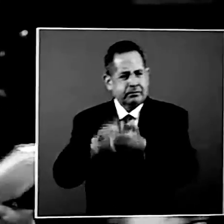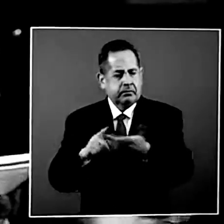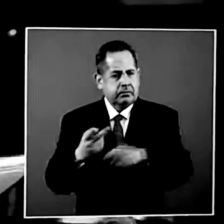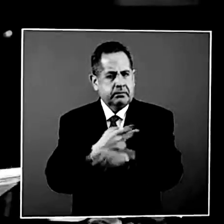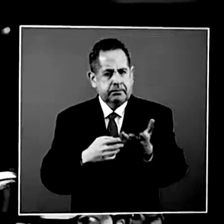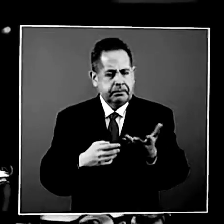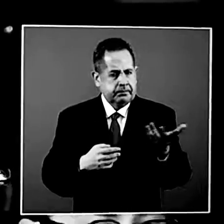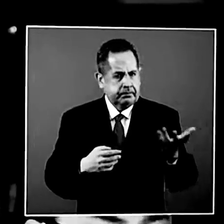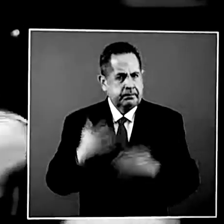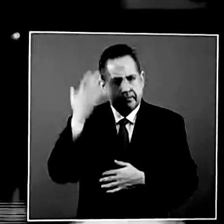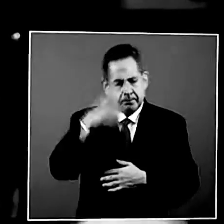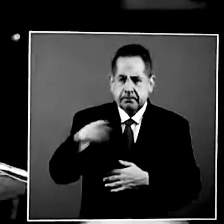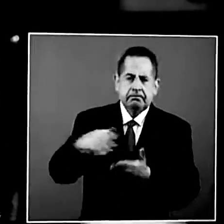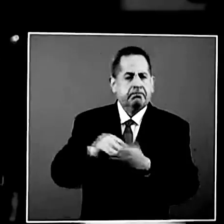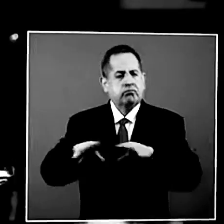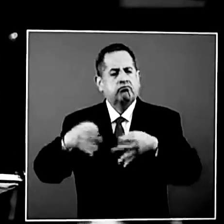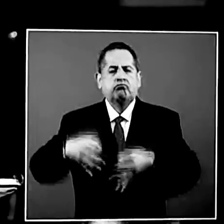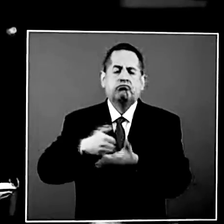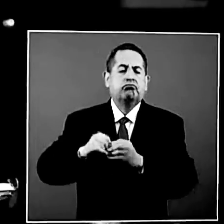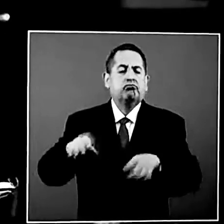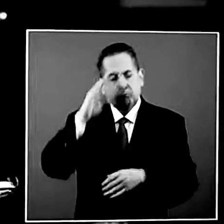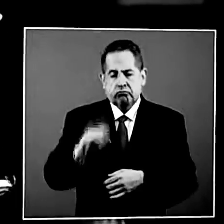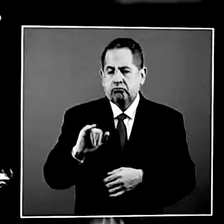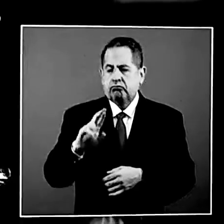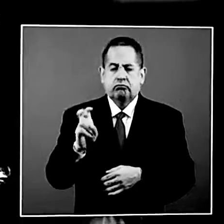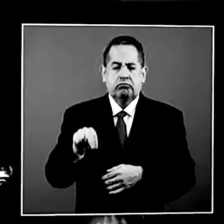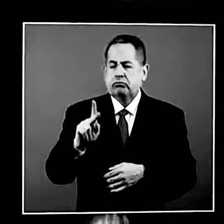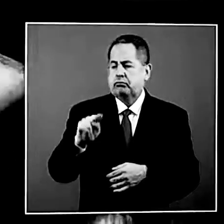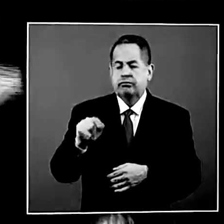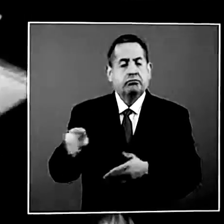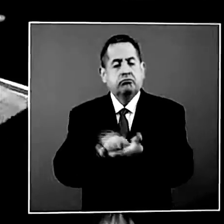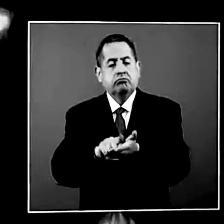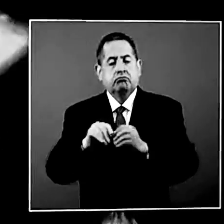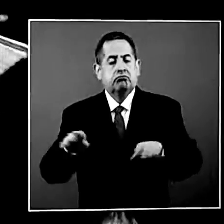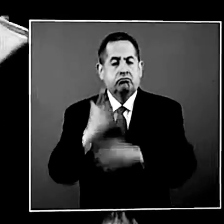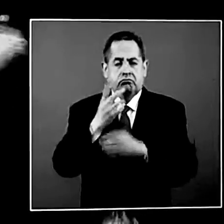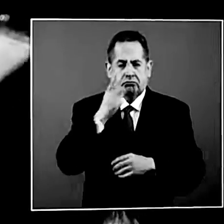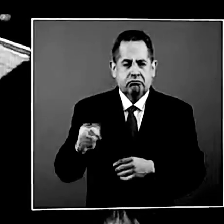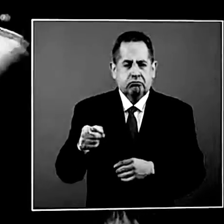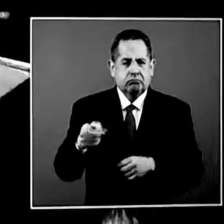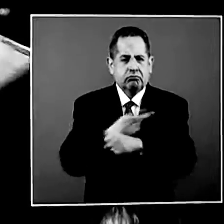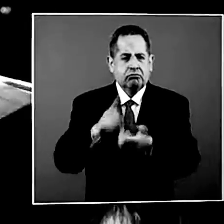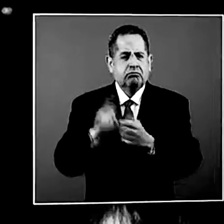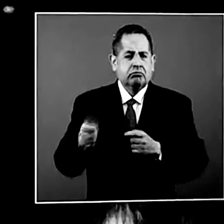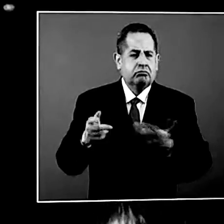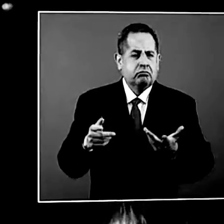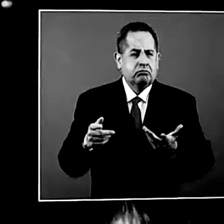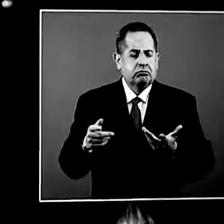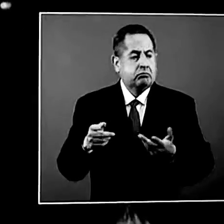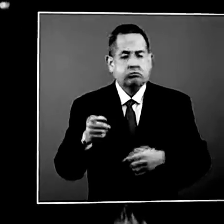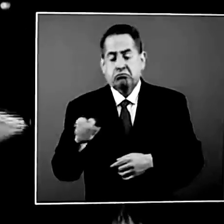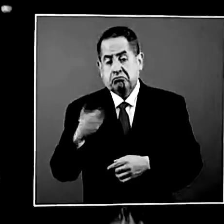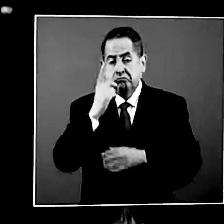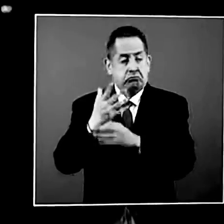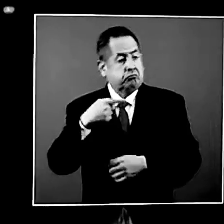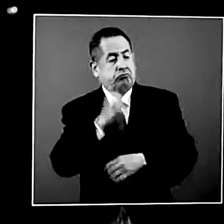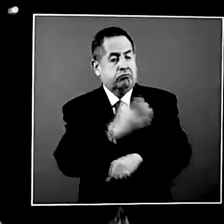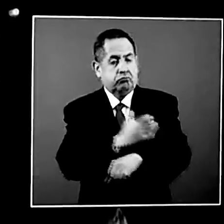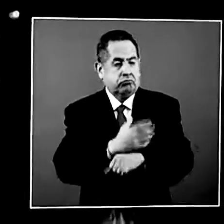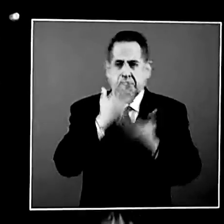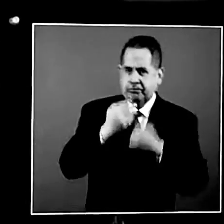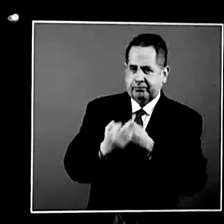lo que, pues bueno, ya sabemos lo que publicó en su cuenta oficial de Twitter el señor Irving Pineda, en donde, pues él afirma la situación de que, pues, la compañera, sin